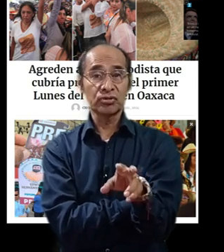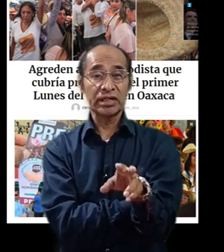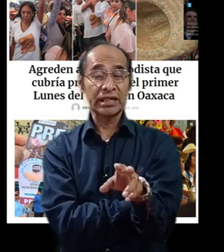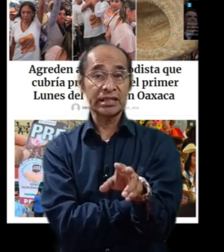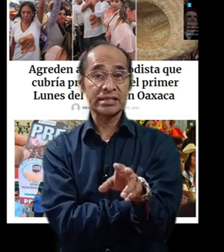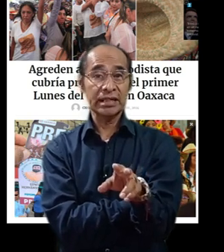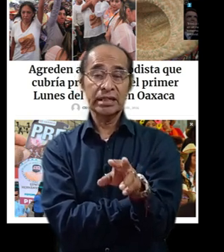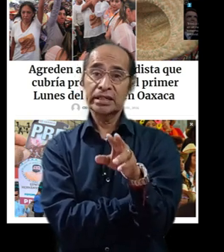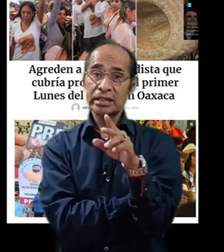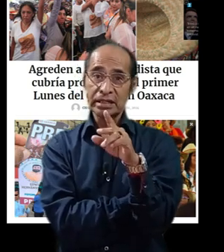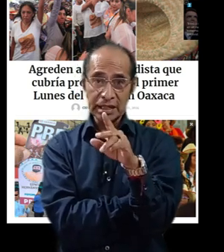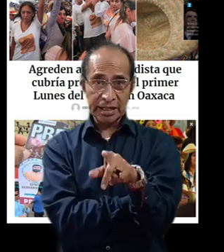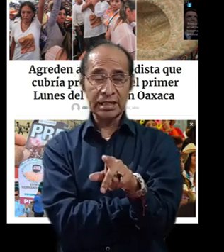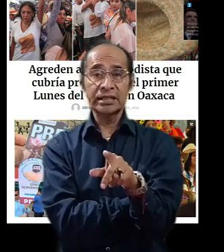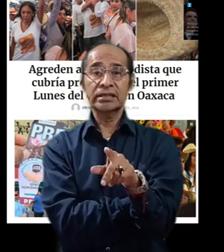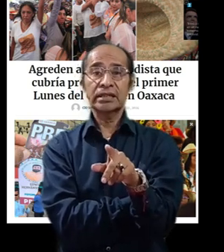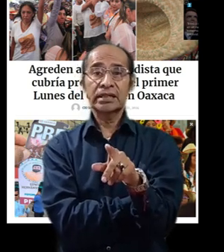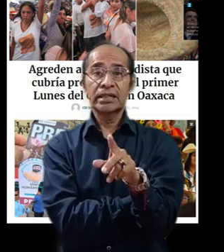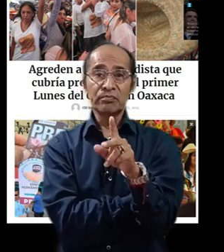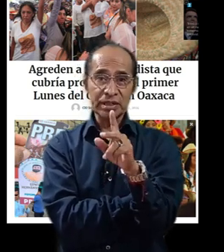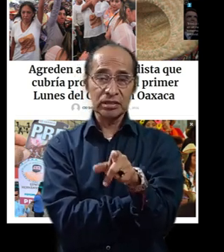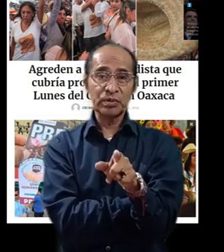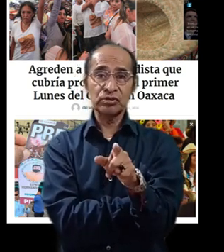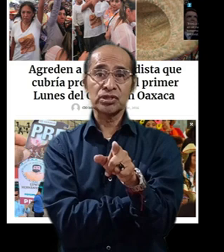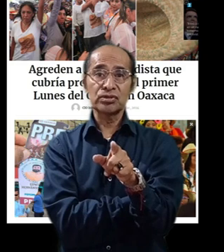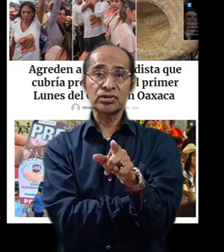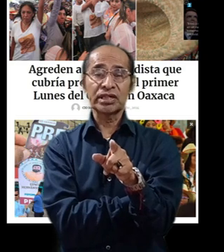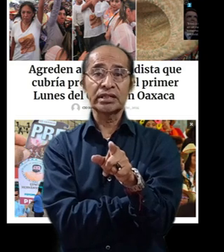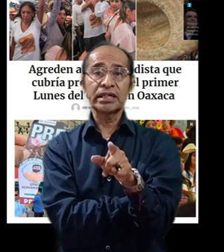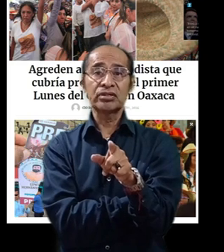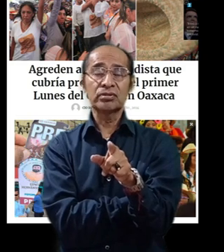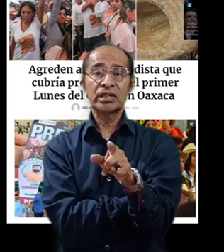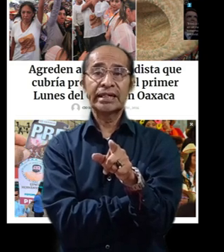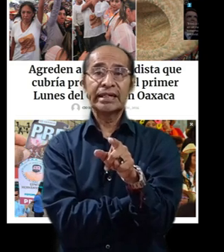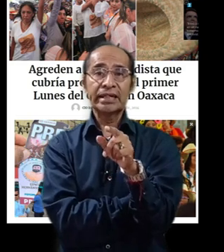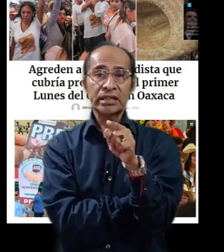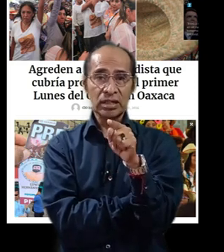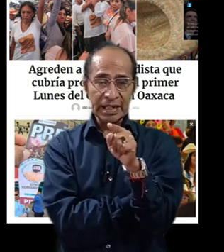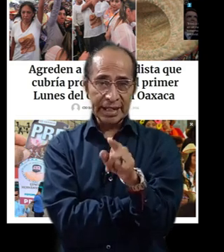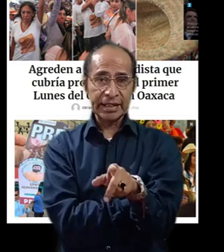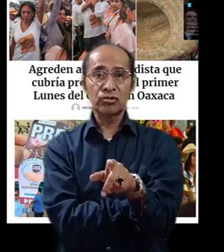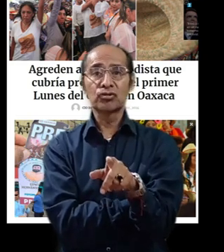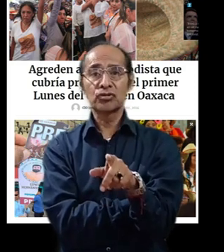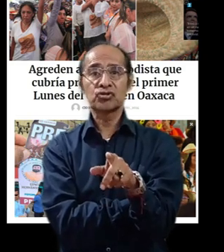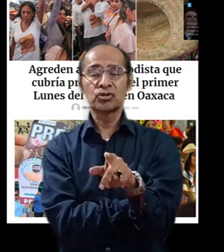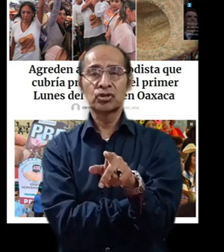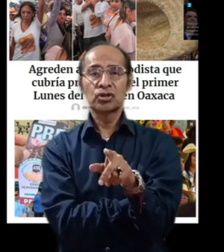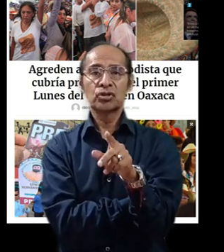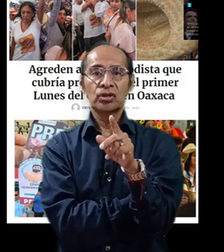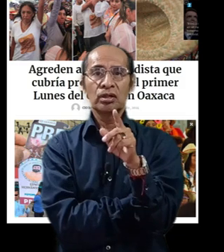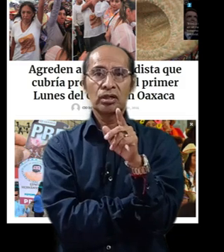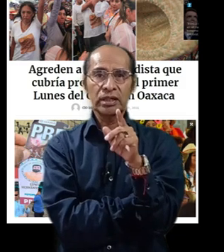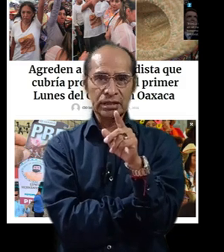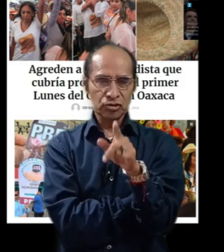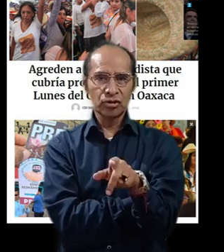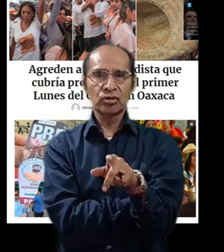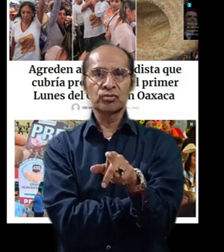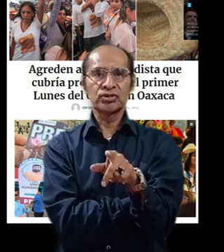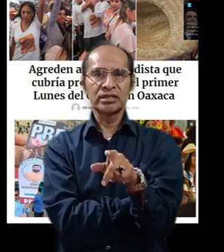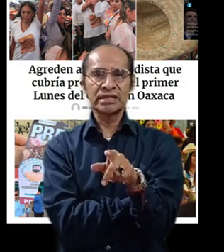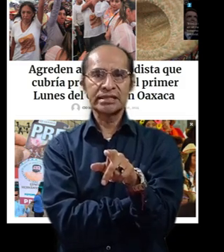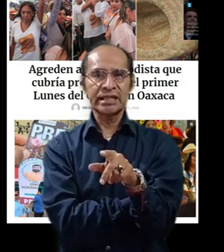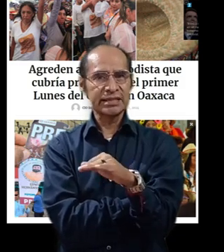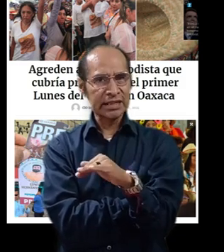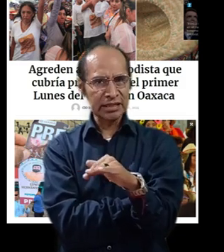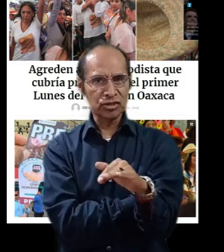en el auditorio guelagetza y en realidad mi respeto señor secretario le Reconozco que todo